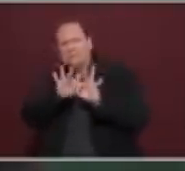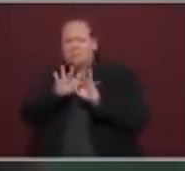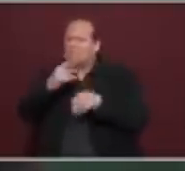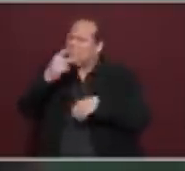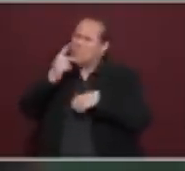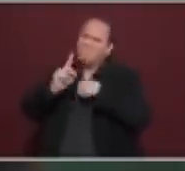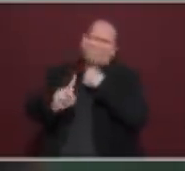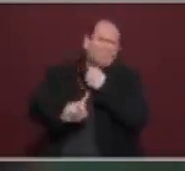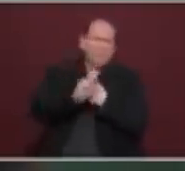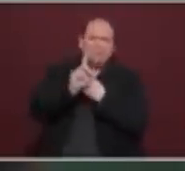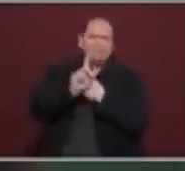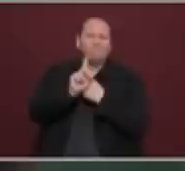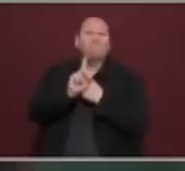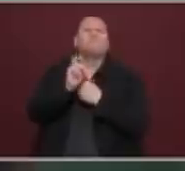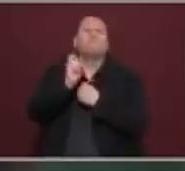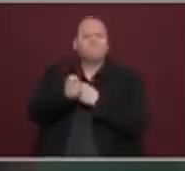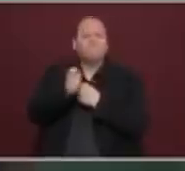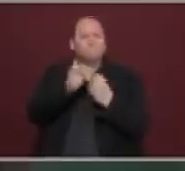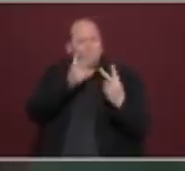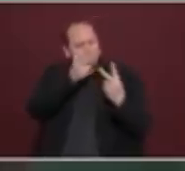los homicidios